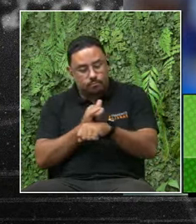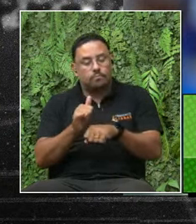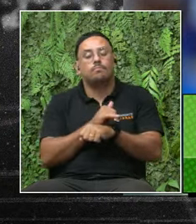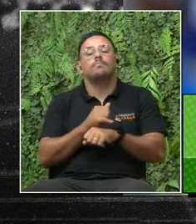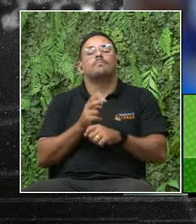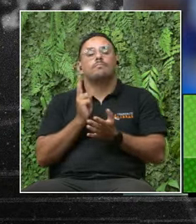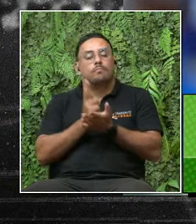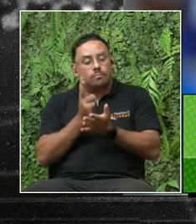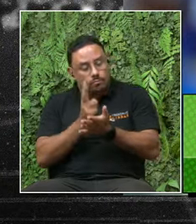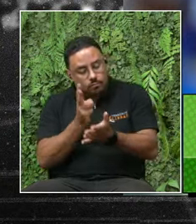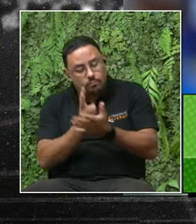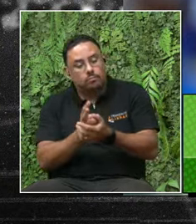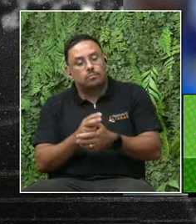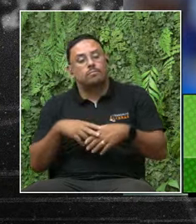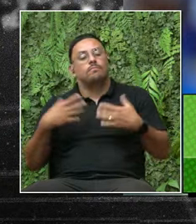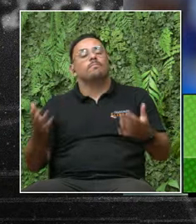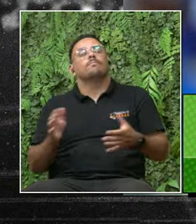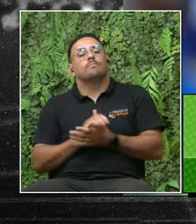bien